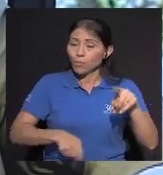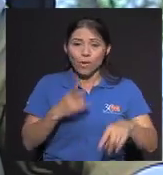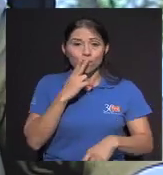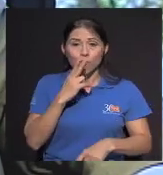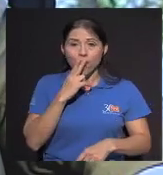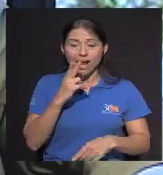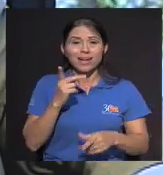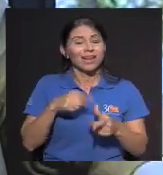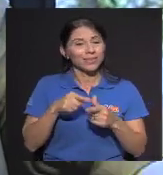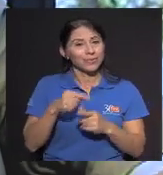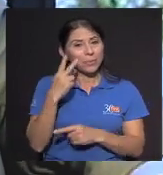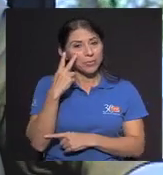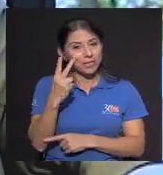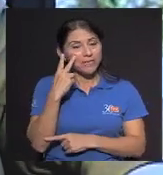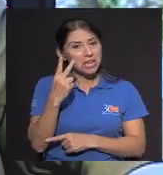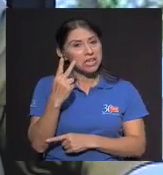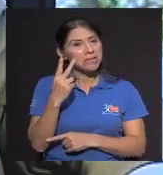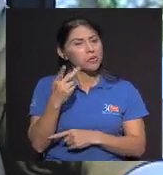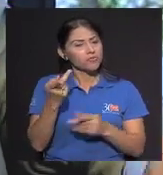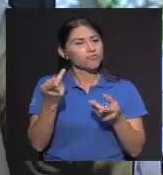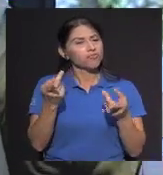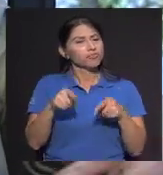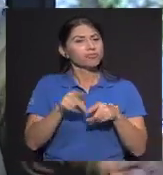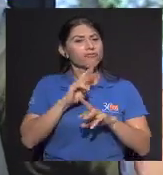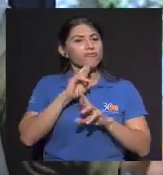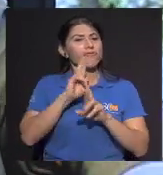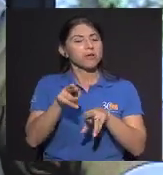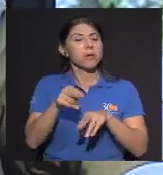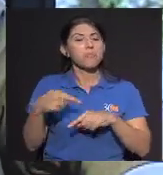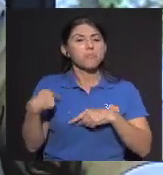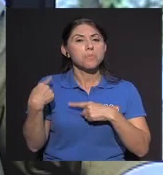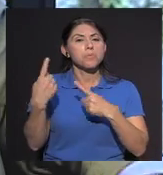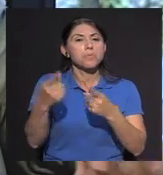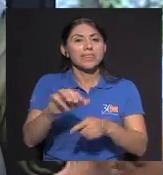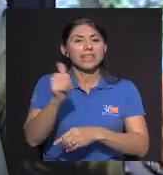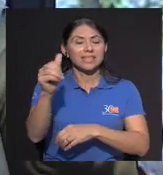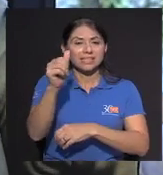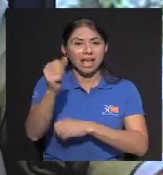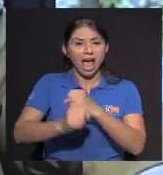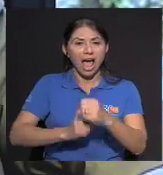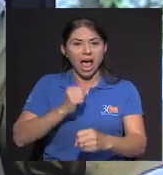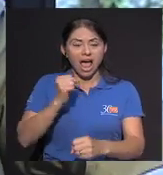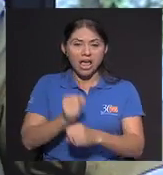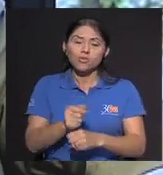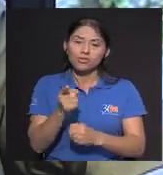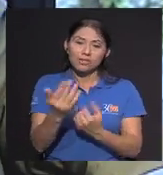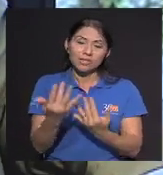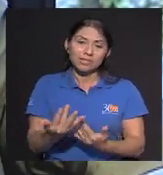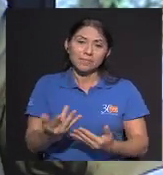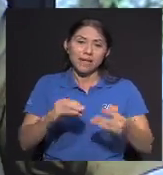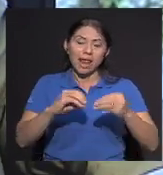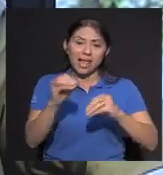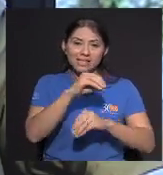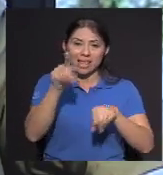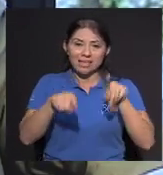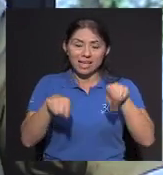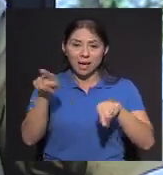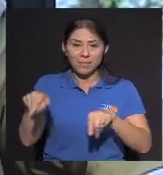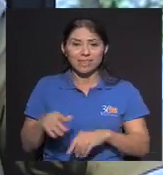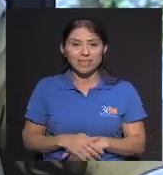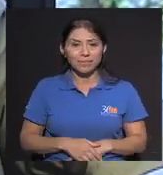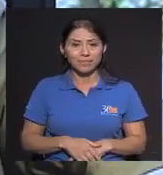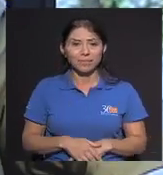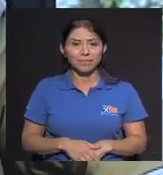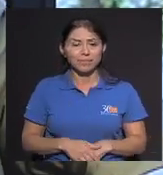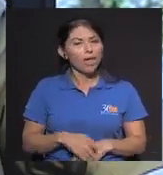Si vamos Veremos un impacto En unos 10 años Que es lo esperable Estadísticamente Esperamos que sí